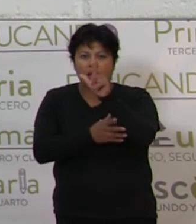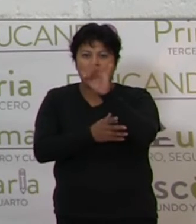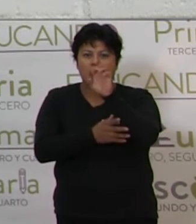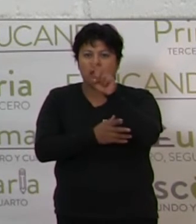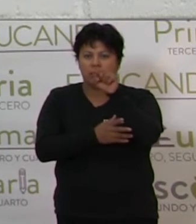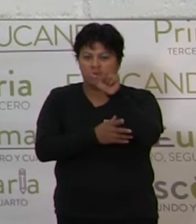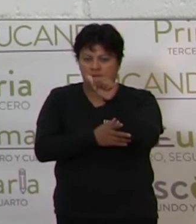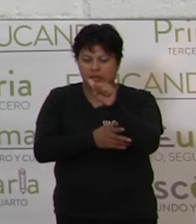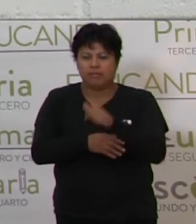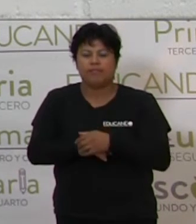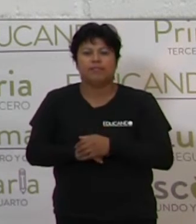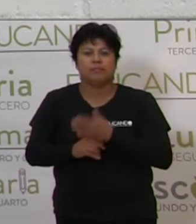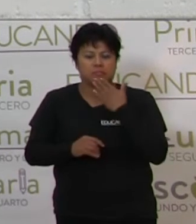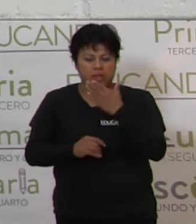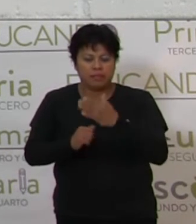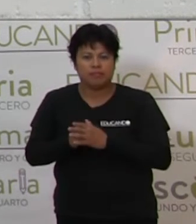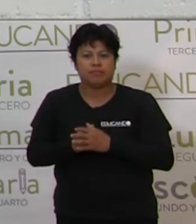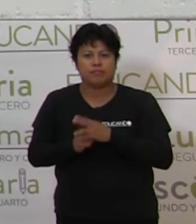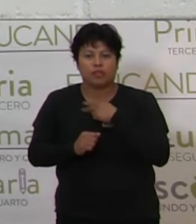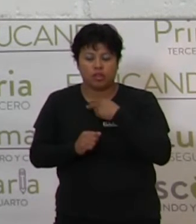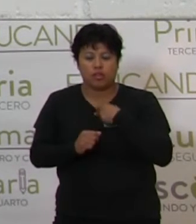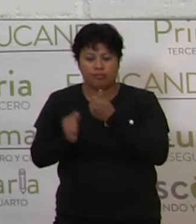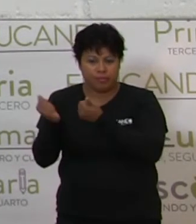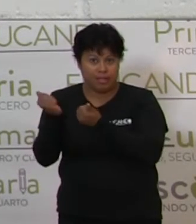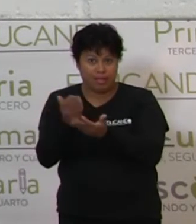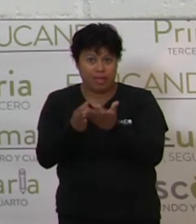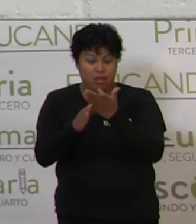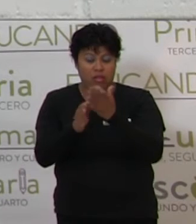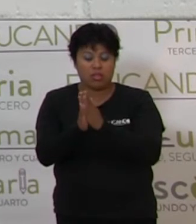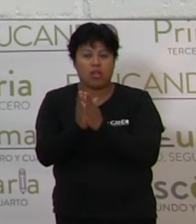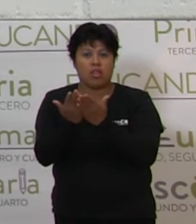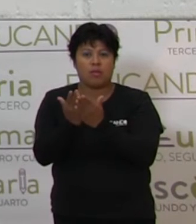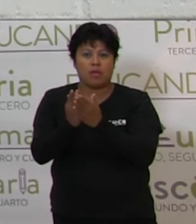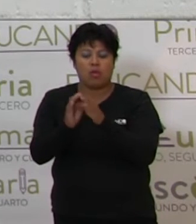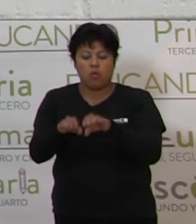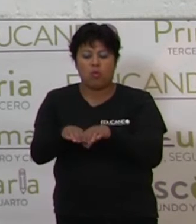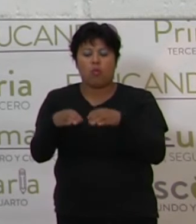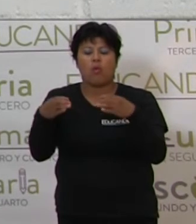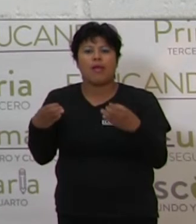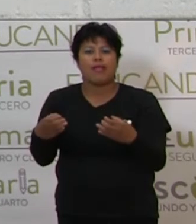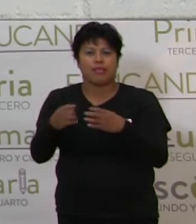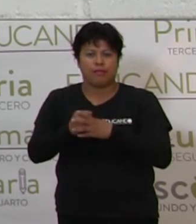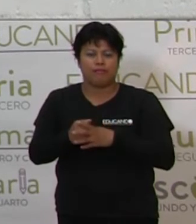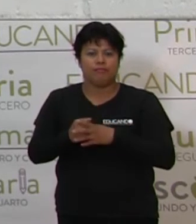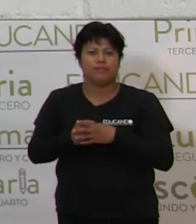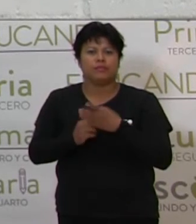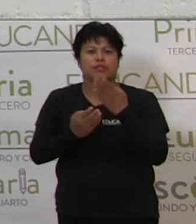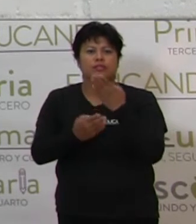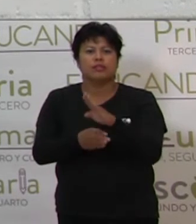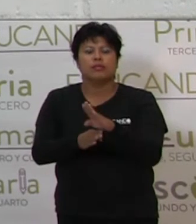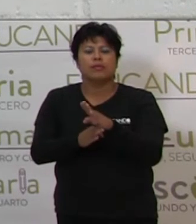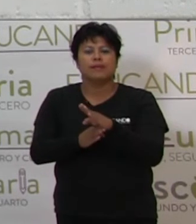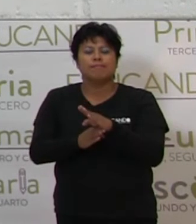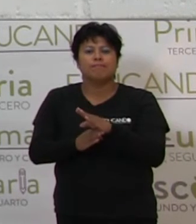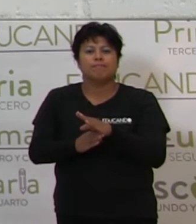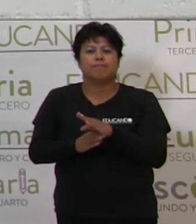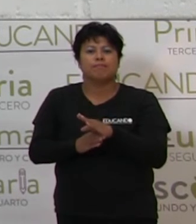Alianza Taurus. Muy bien, pues entonces yo les traje y yo voy a leer un cuento de